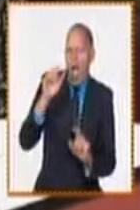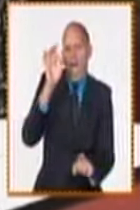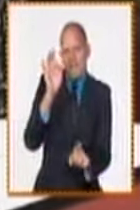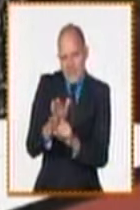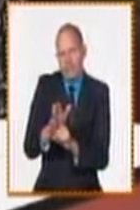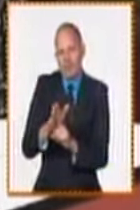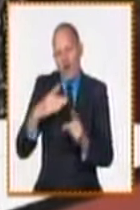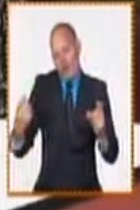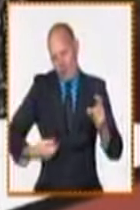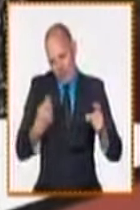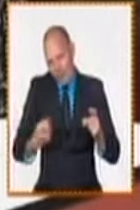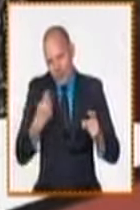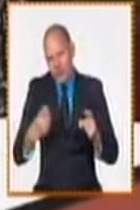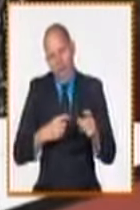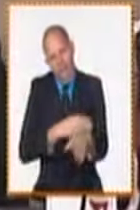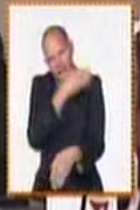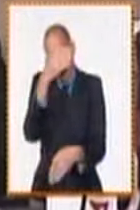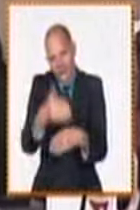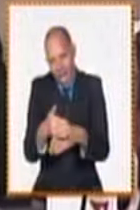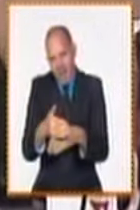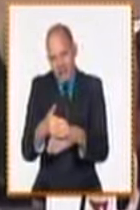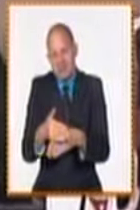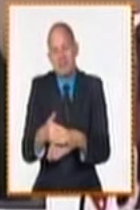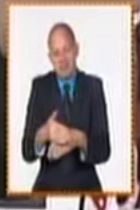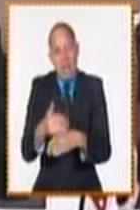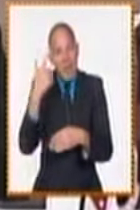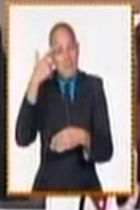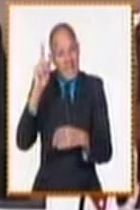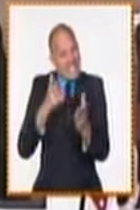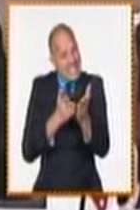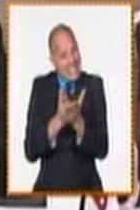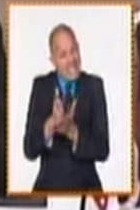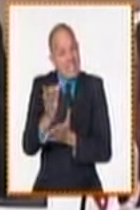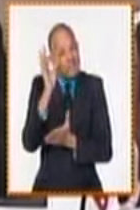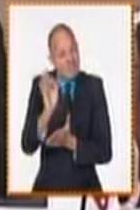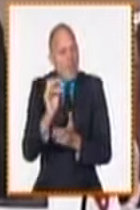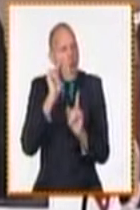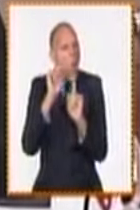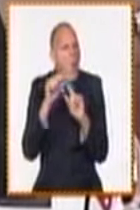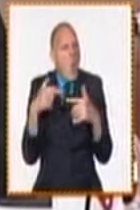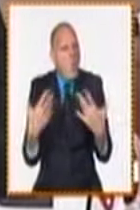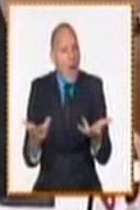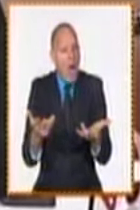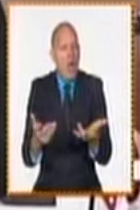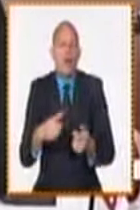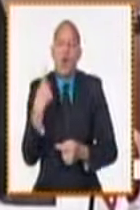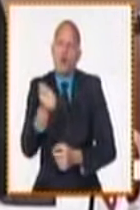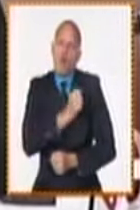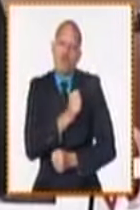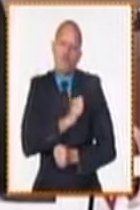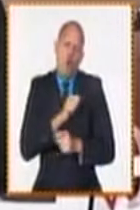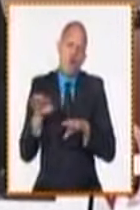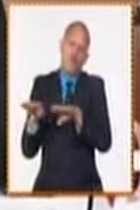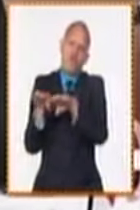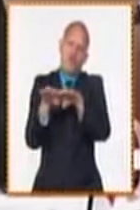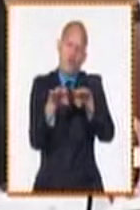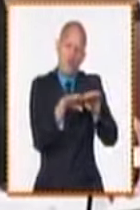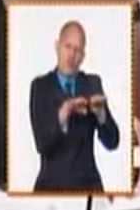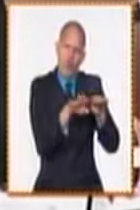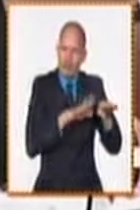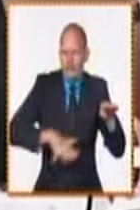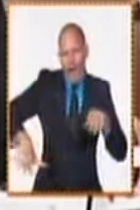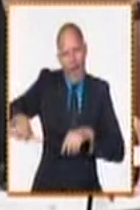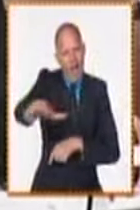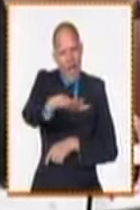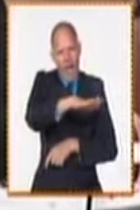independiente y además de conquistar toda la justicia, que creo que sigue siendo el placer más importante por el que se trabaja y también pues